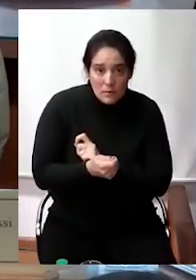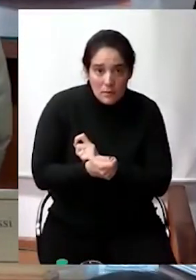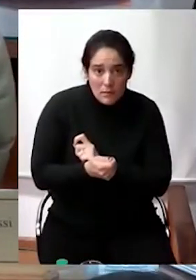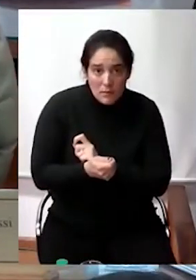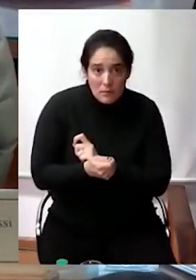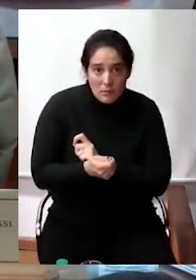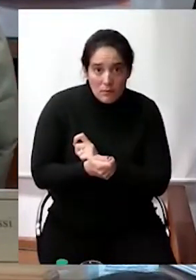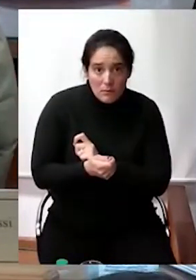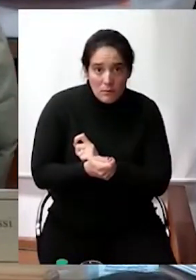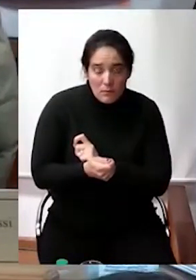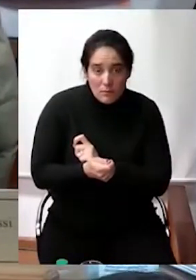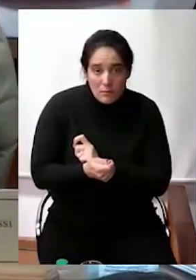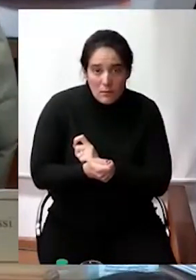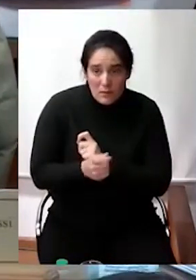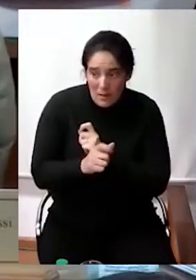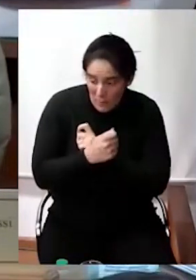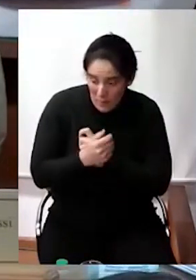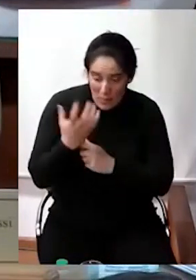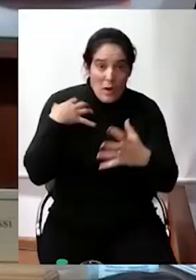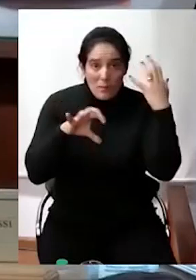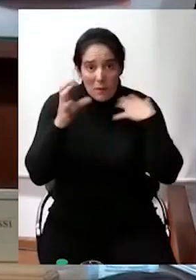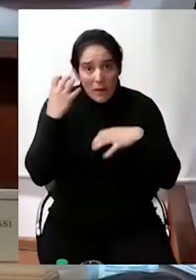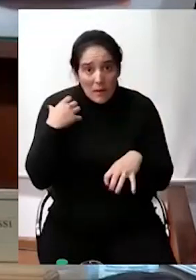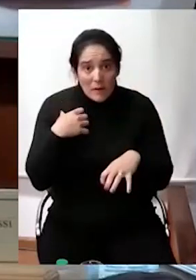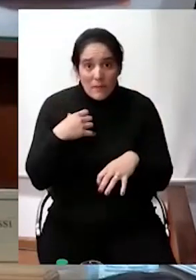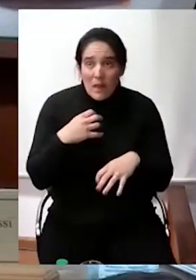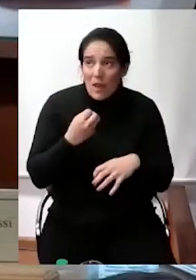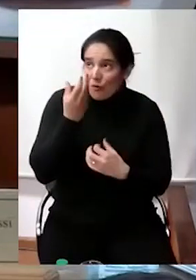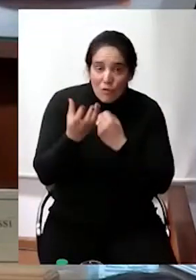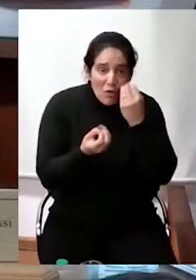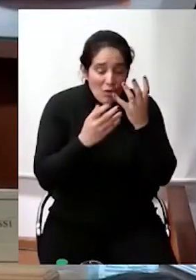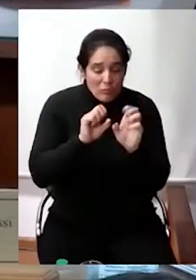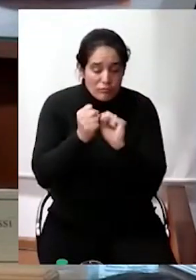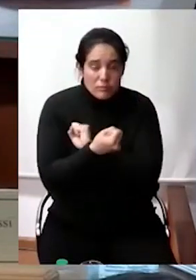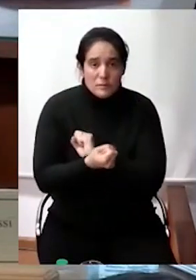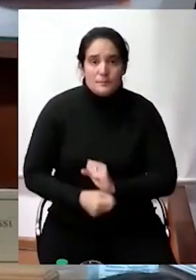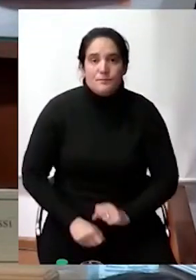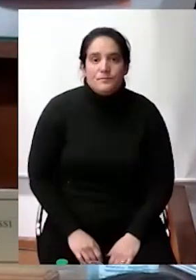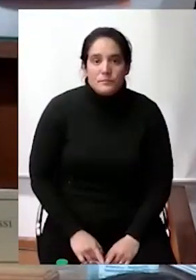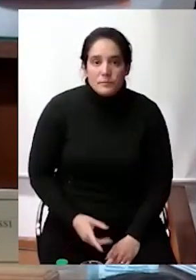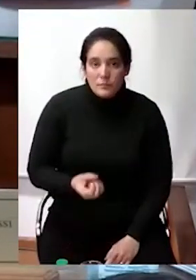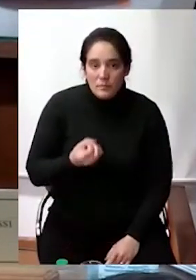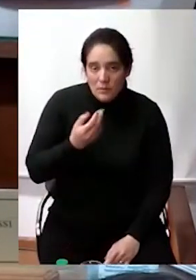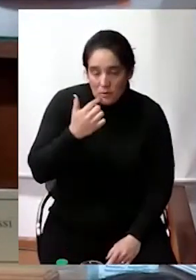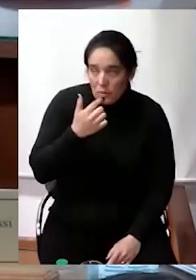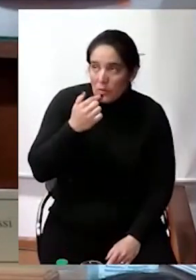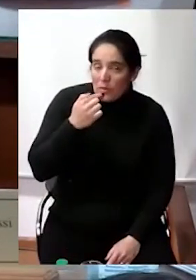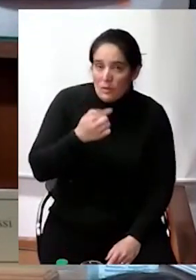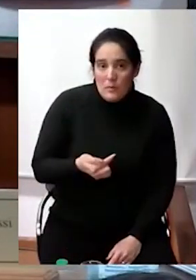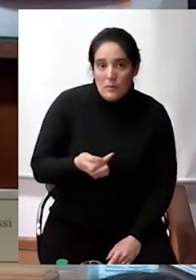alterando la la fauna la la flora de de ese lugar entonces concretamente